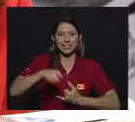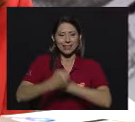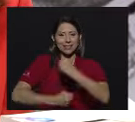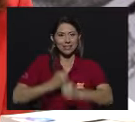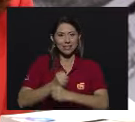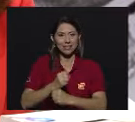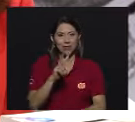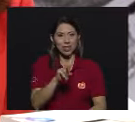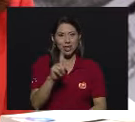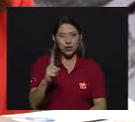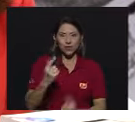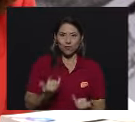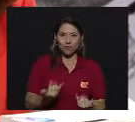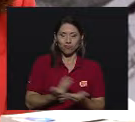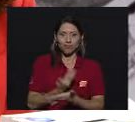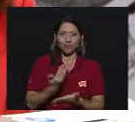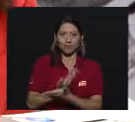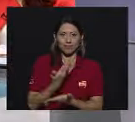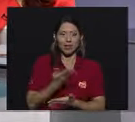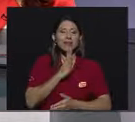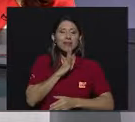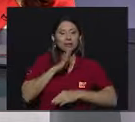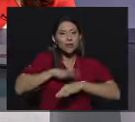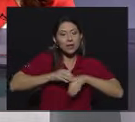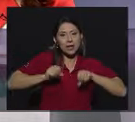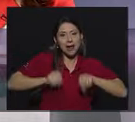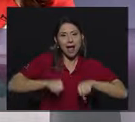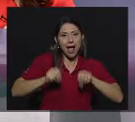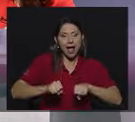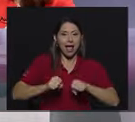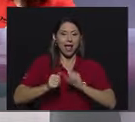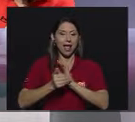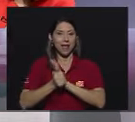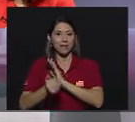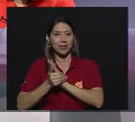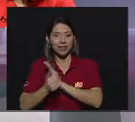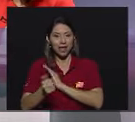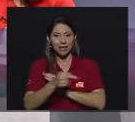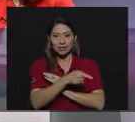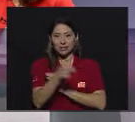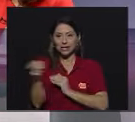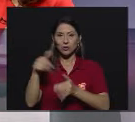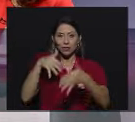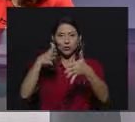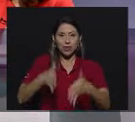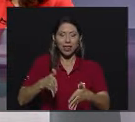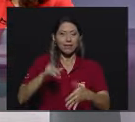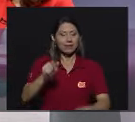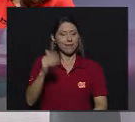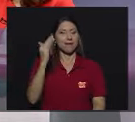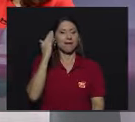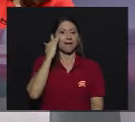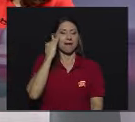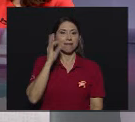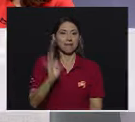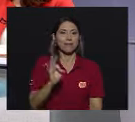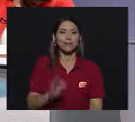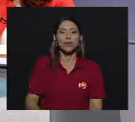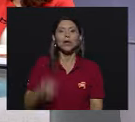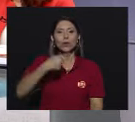XXI, ¿verdad? En términos de las capacidades y las habilidades que nuestros estudiantes tienen que